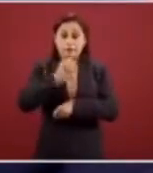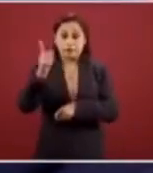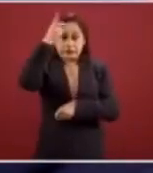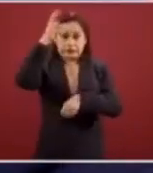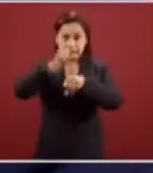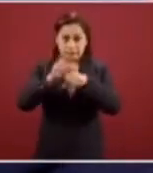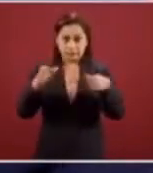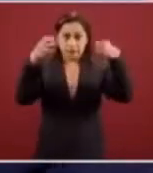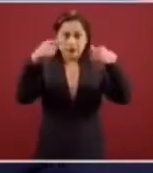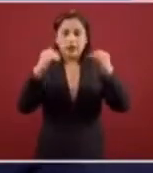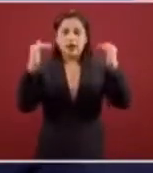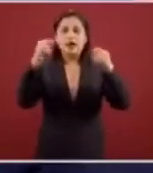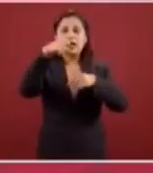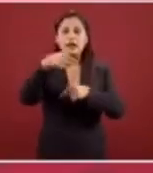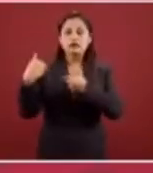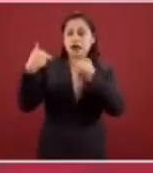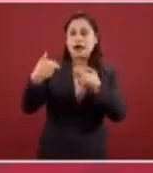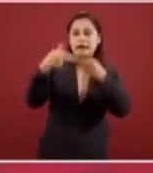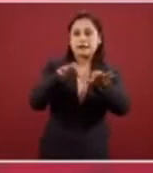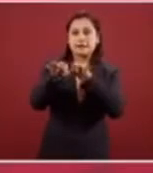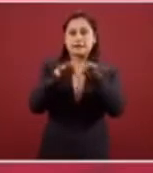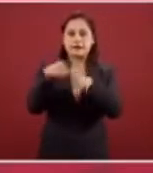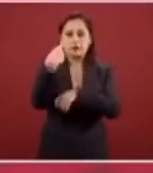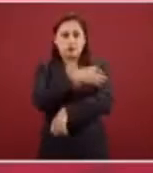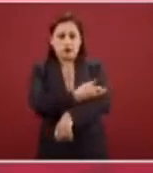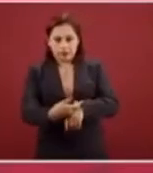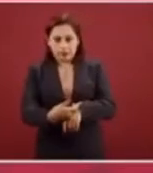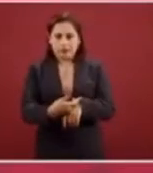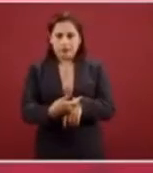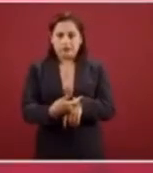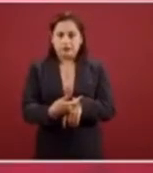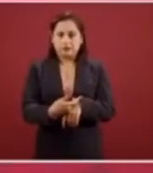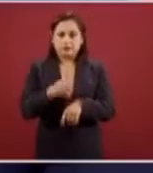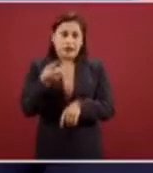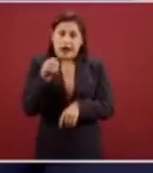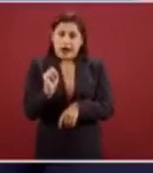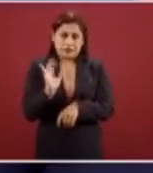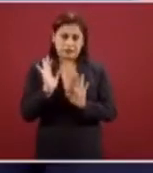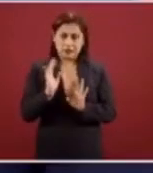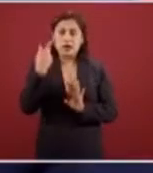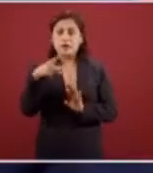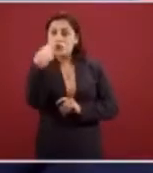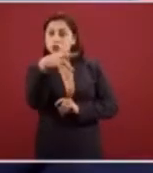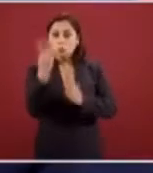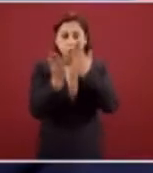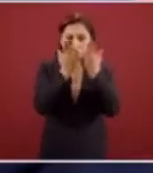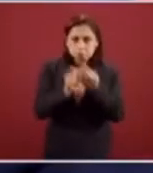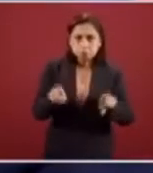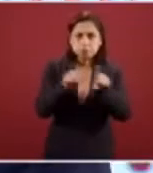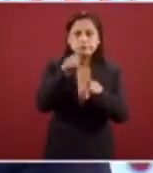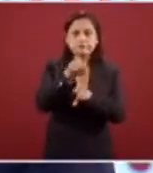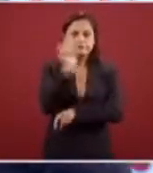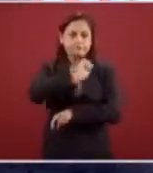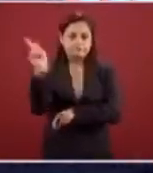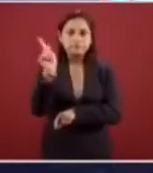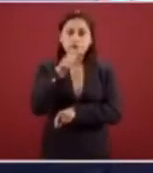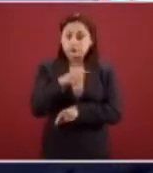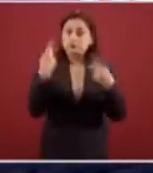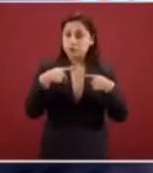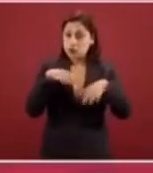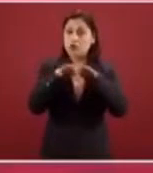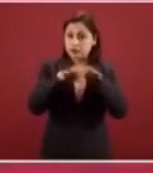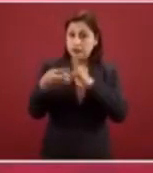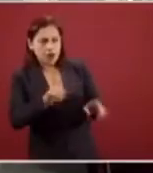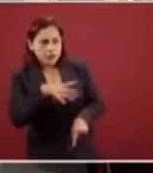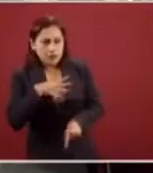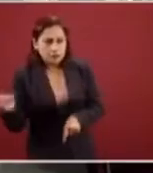directivos y de los trabajadores. Ni hablar, son lo mejor, los trabajadores petroleros, tanto los de planta